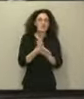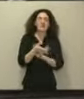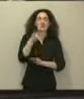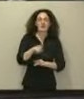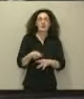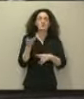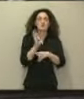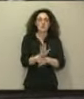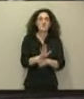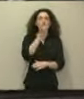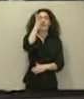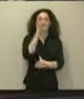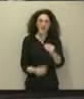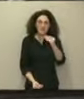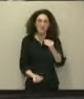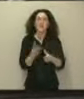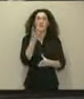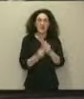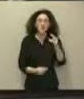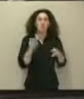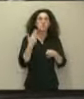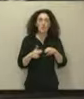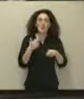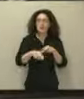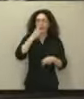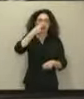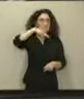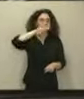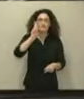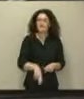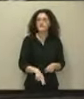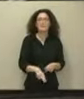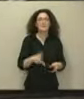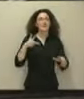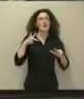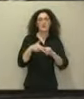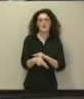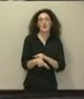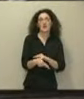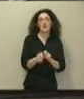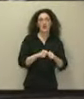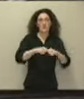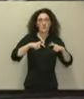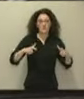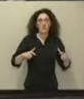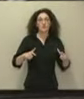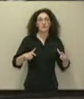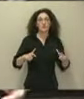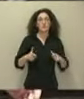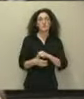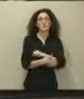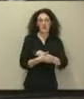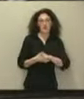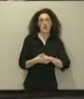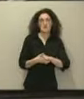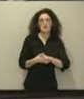el fracaso de una política que ha sido incapaz de contener y de limitar ese aumento de la pobreza ya